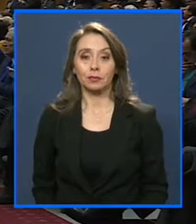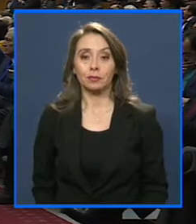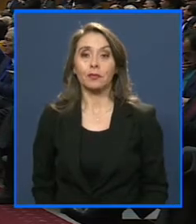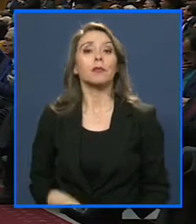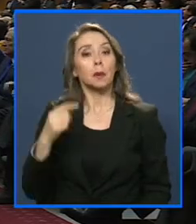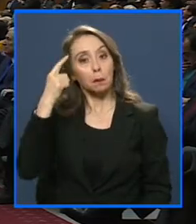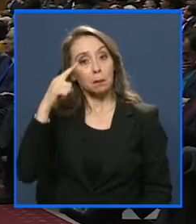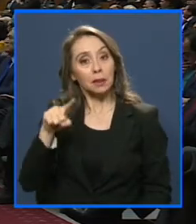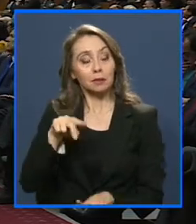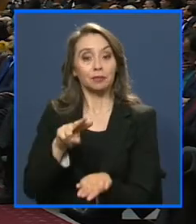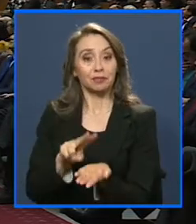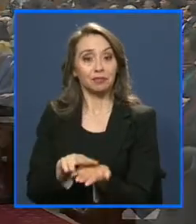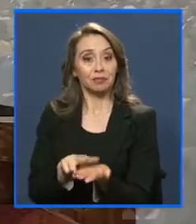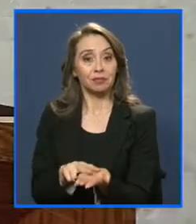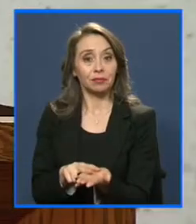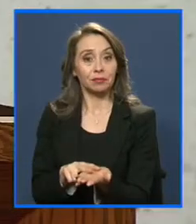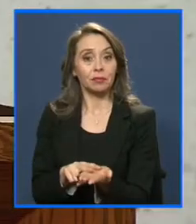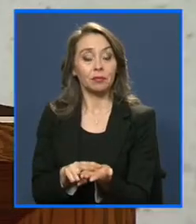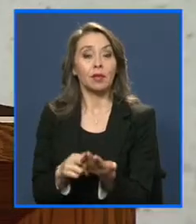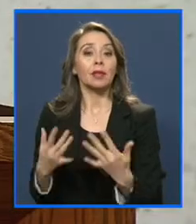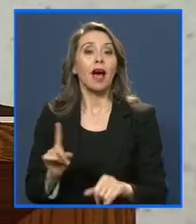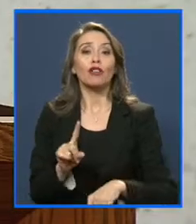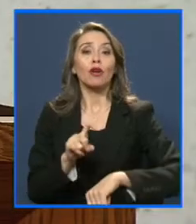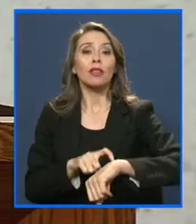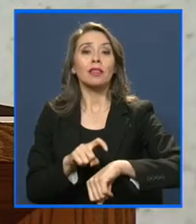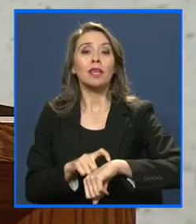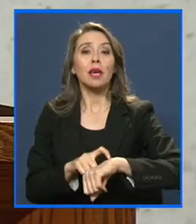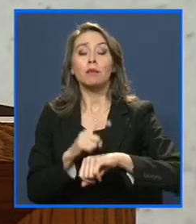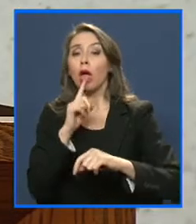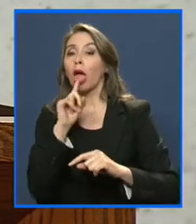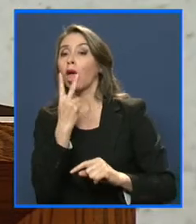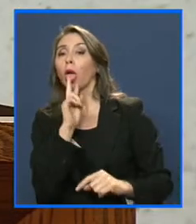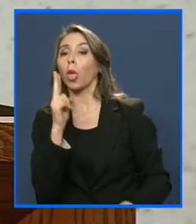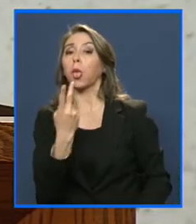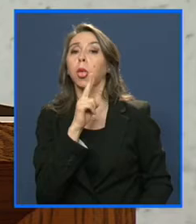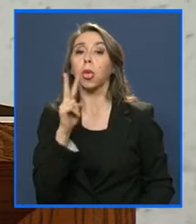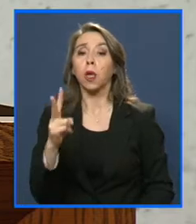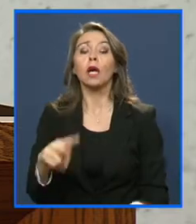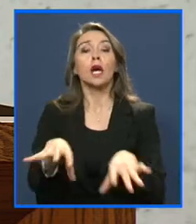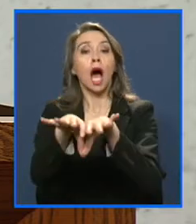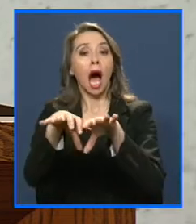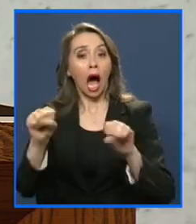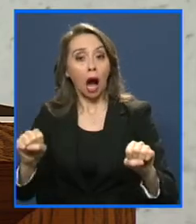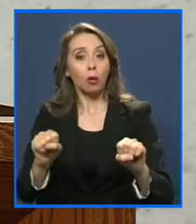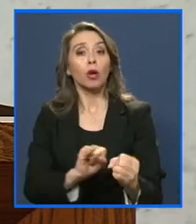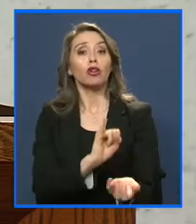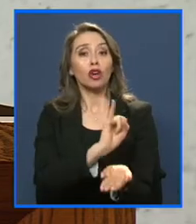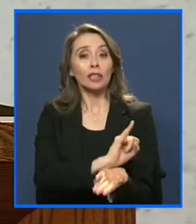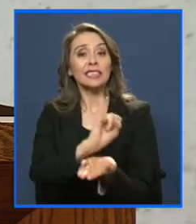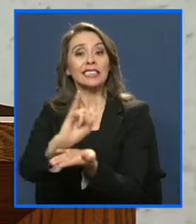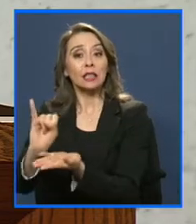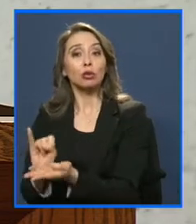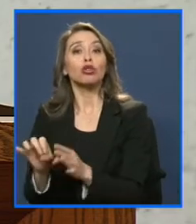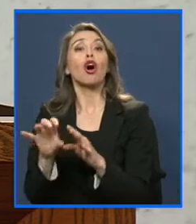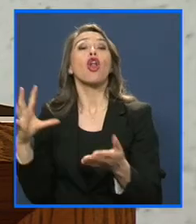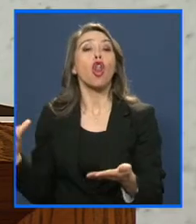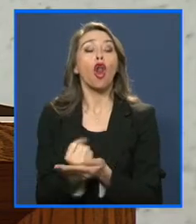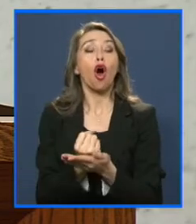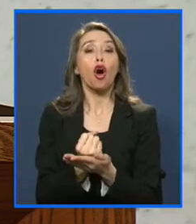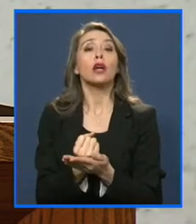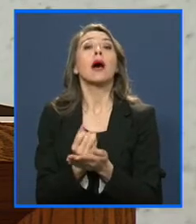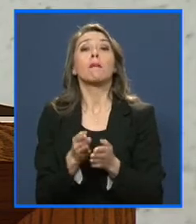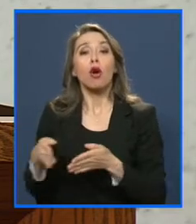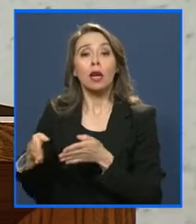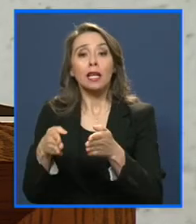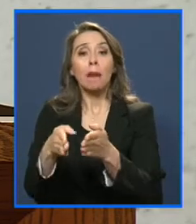pero lo cierto es que ya no es tiempo de dar rodeos los acuerdos institucionales se logran por los canales institucionales